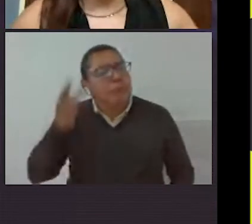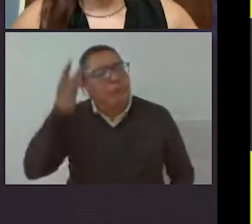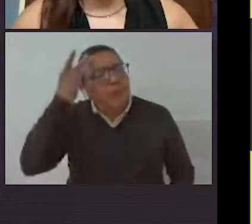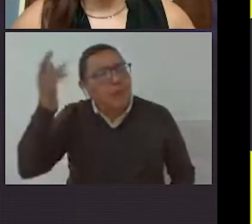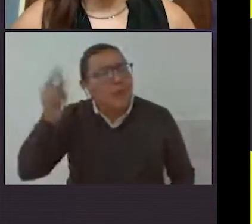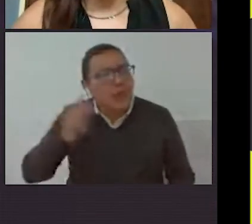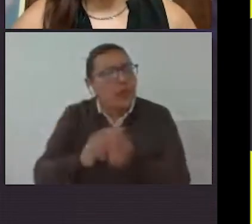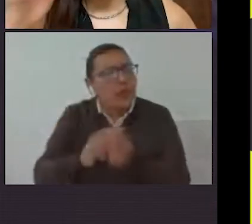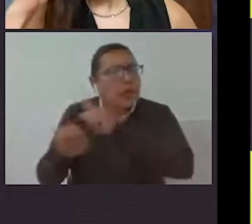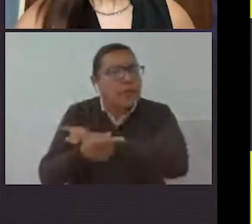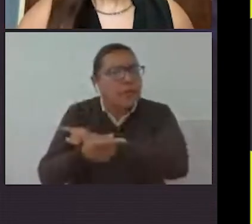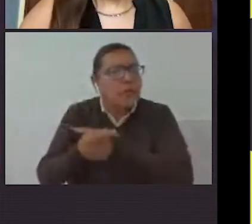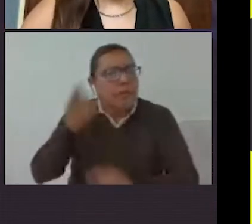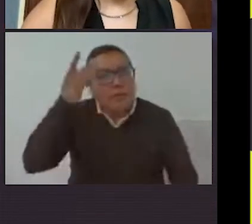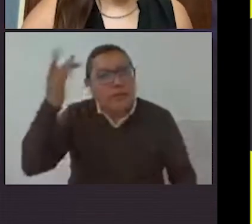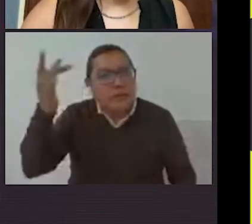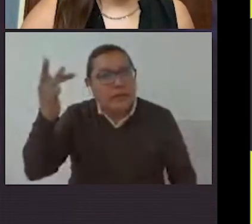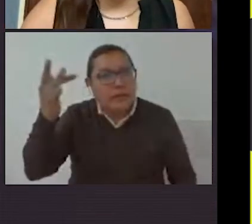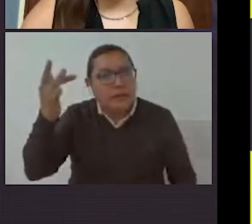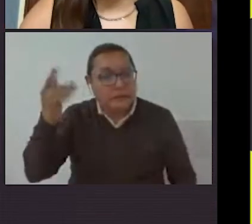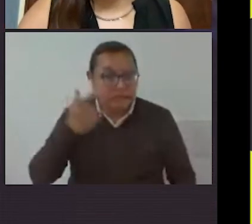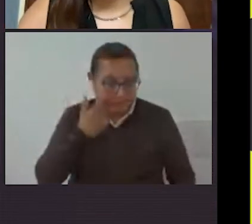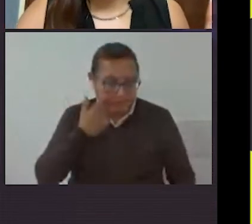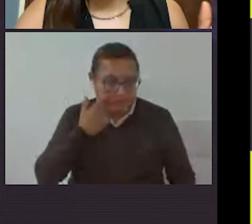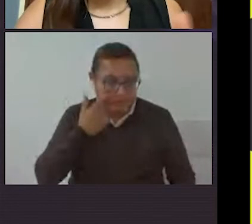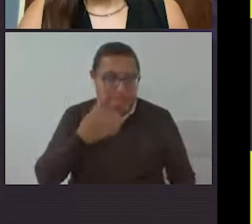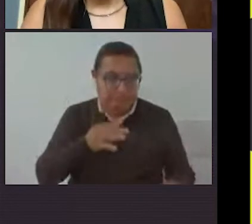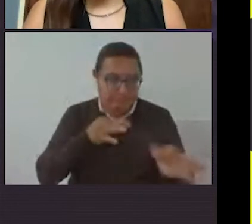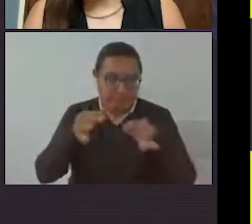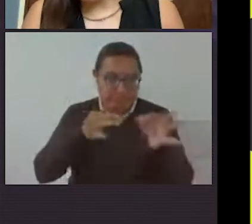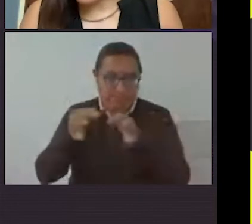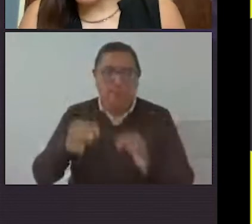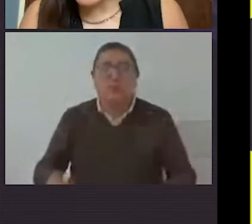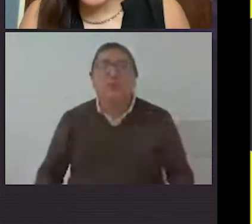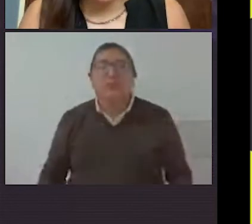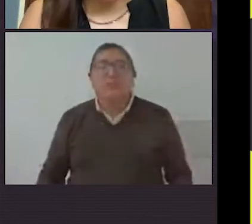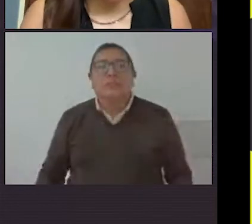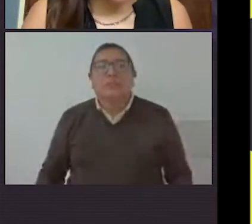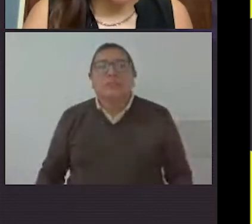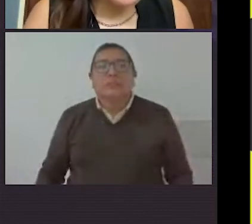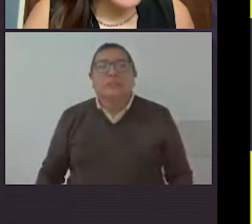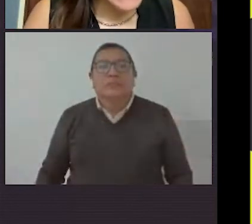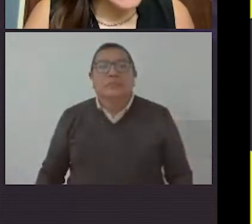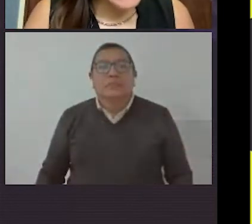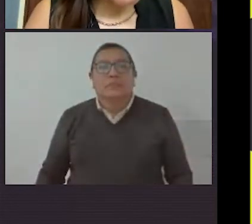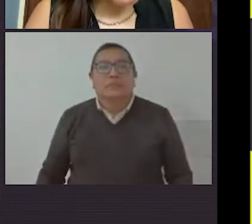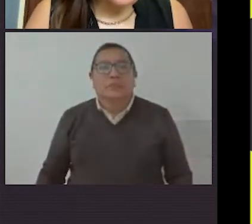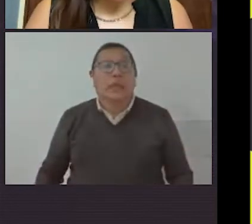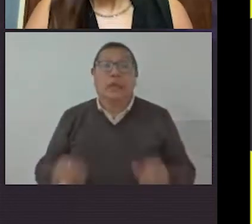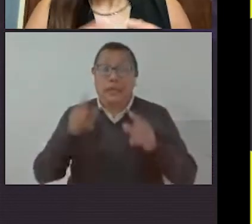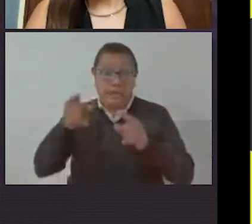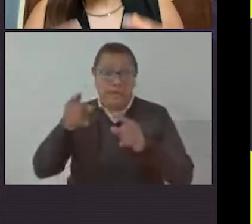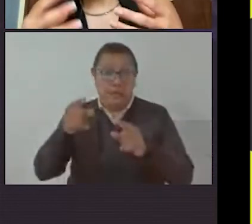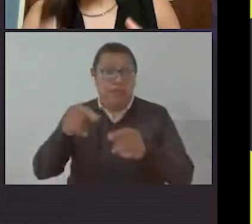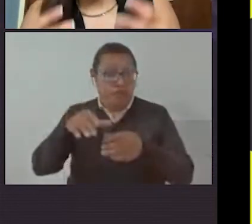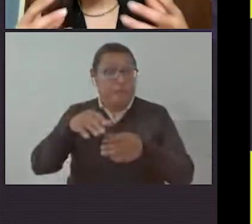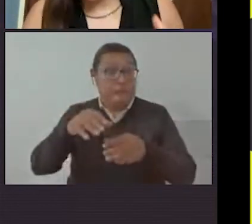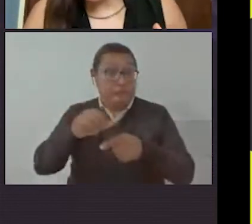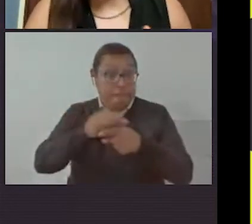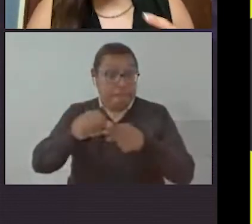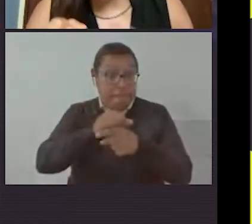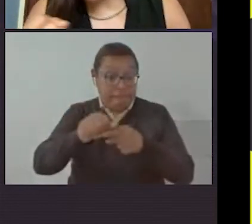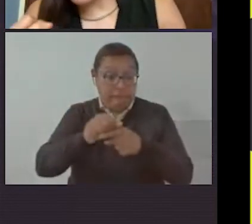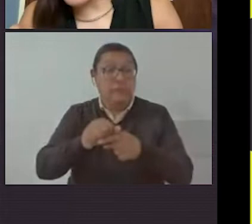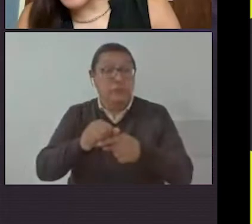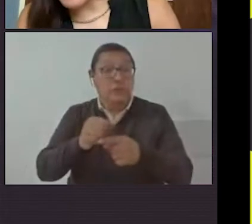este simple ejercicio? ¿Por dónde empezar para también aplicar esto a nuestra vida diaria? ¿Cómo poderlo